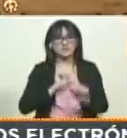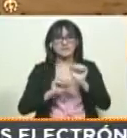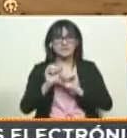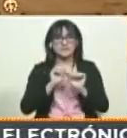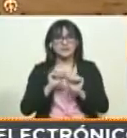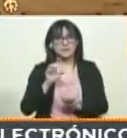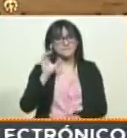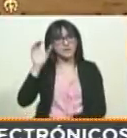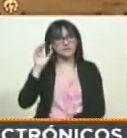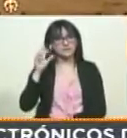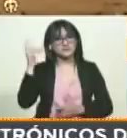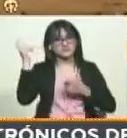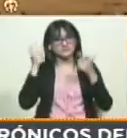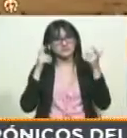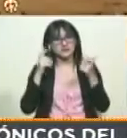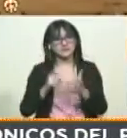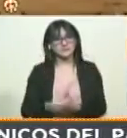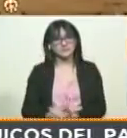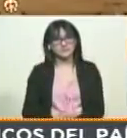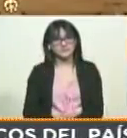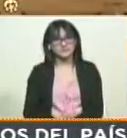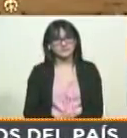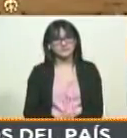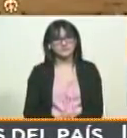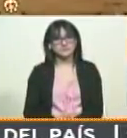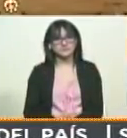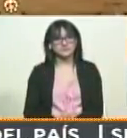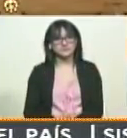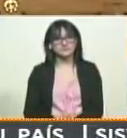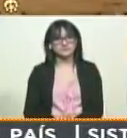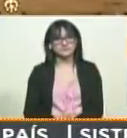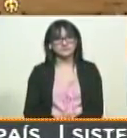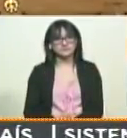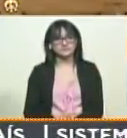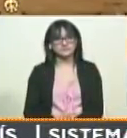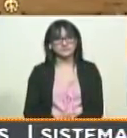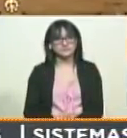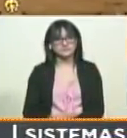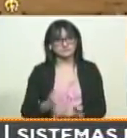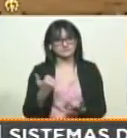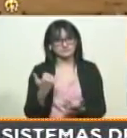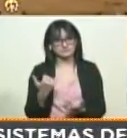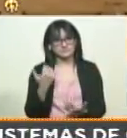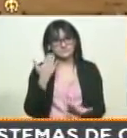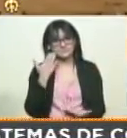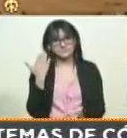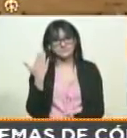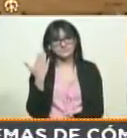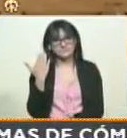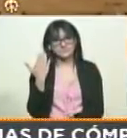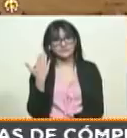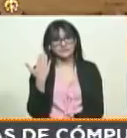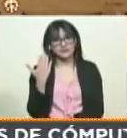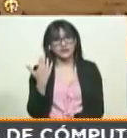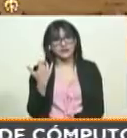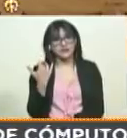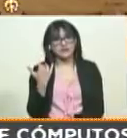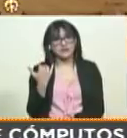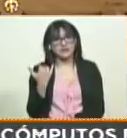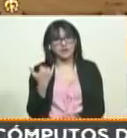de Hugo Chávez. Así que esta elección, presidente Díaz-Canel,